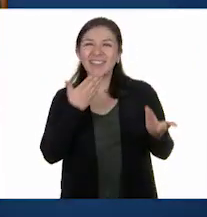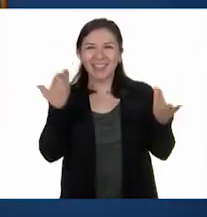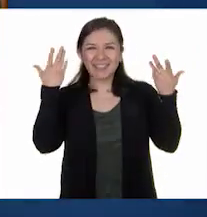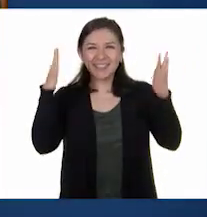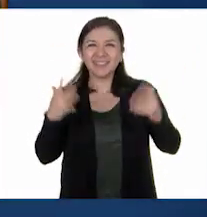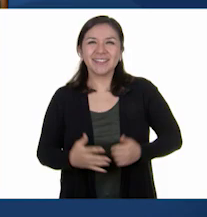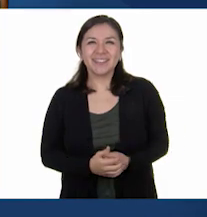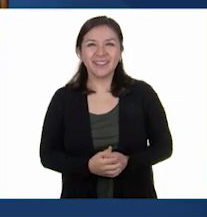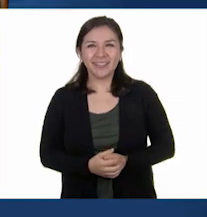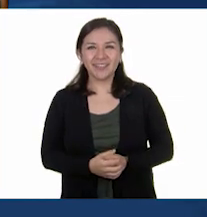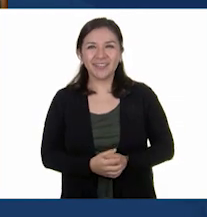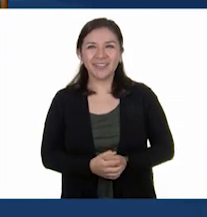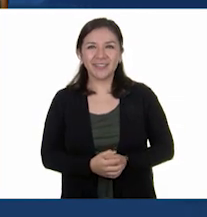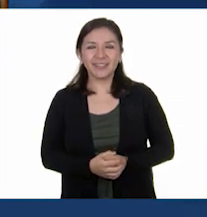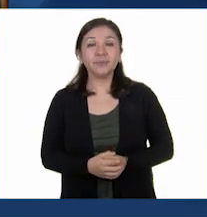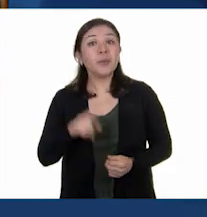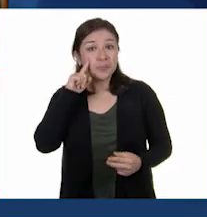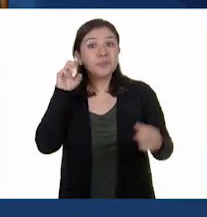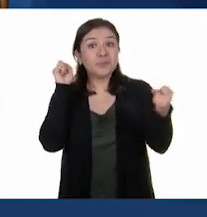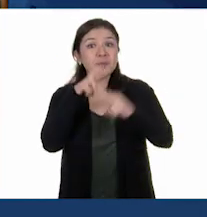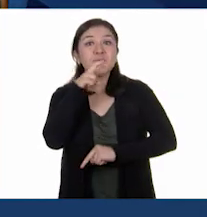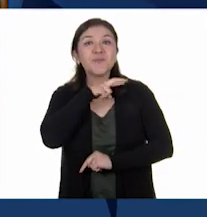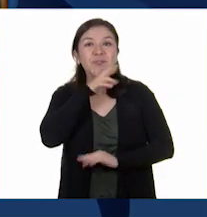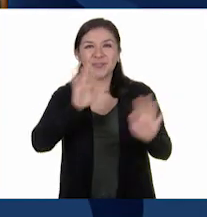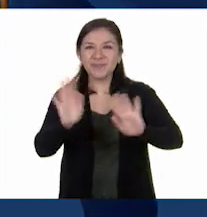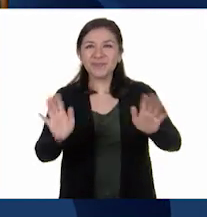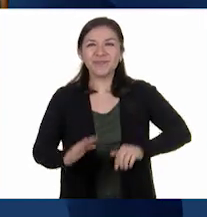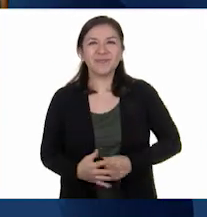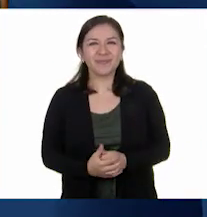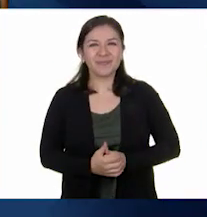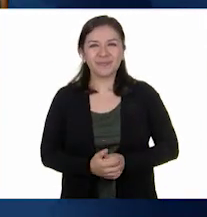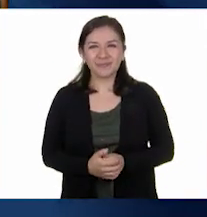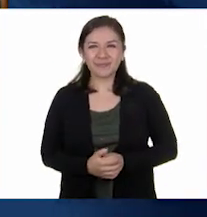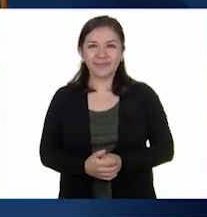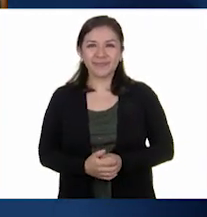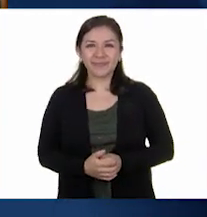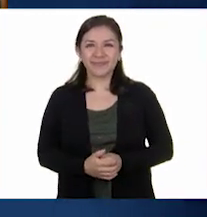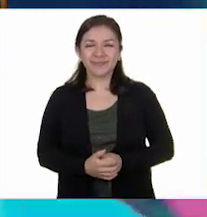¡Muy bien! ¡Nos vemos pronto!